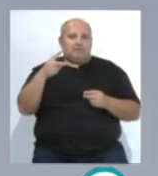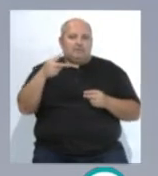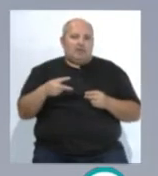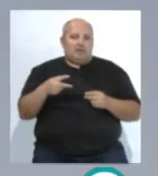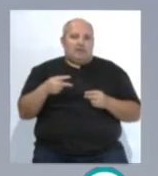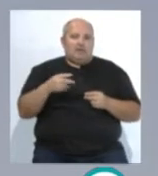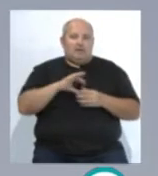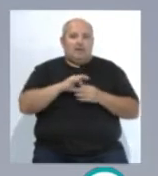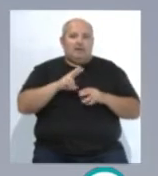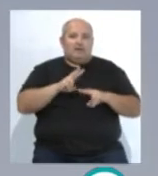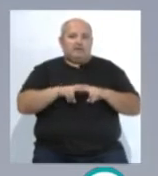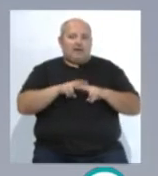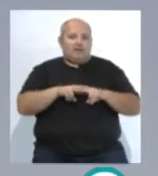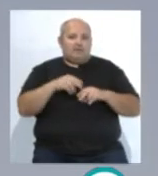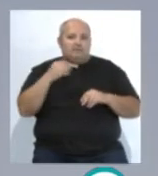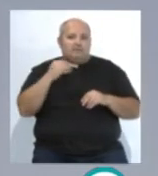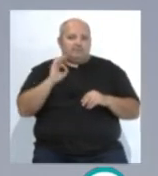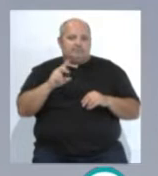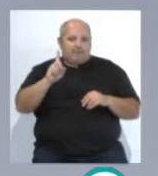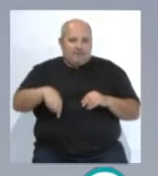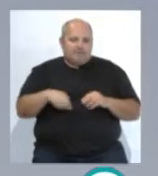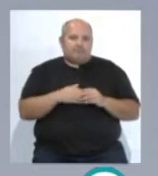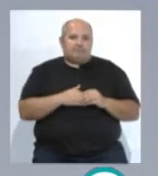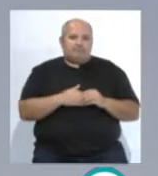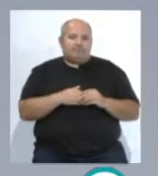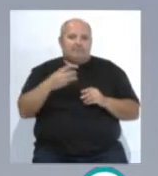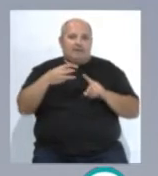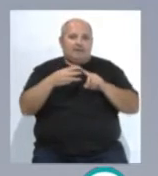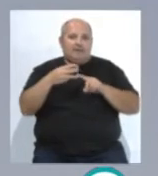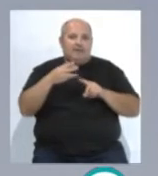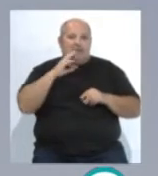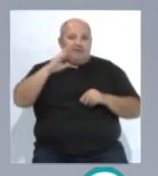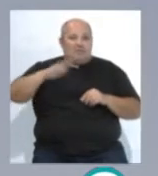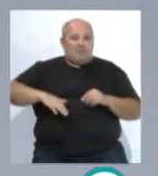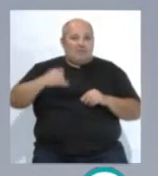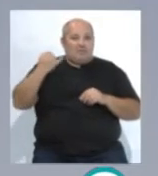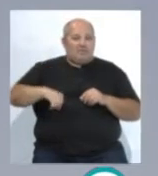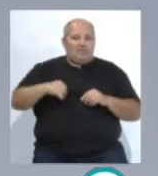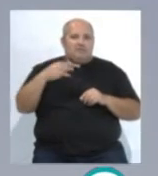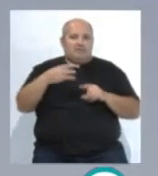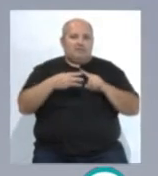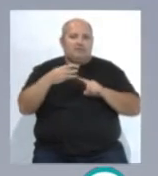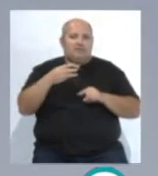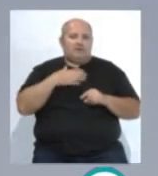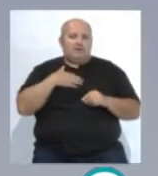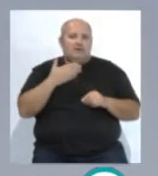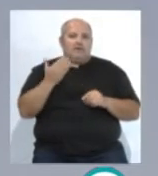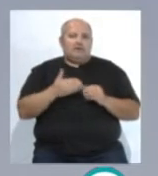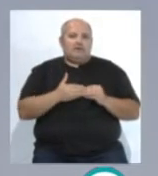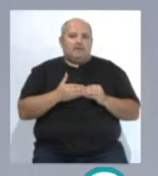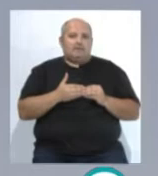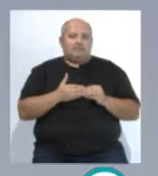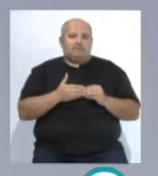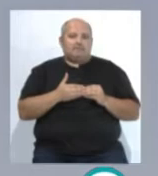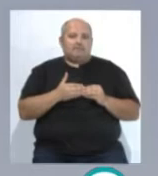de descenso, y el Nasti de Tarragona, que también, los tres equipos que vemos ahí abajo, consiguieron en este fin